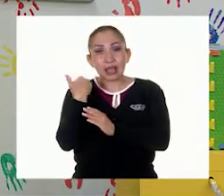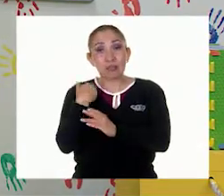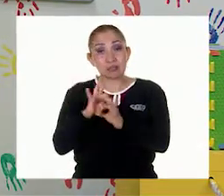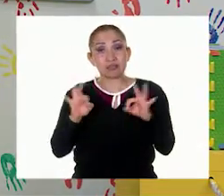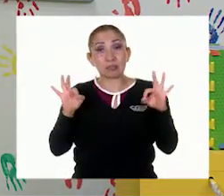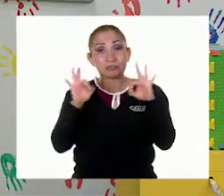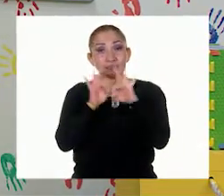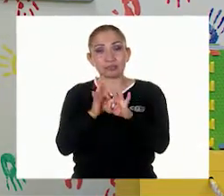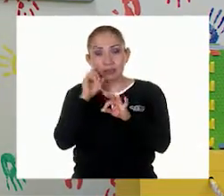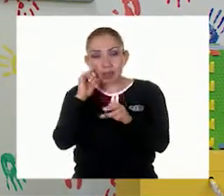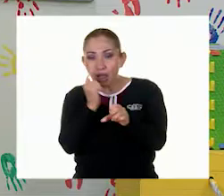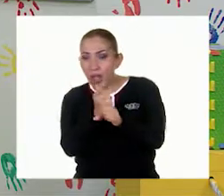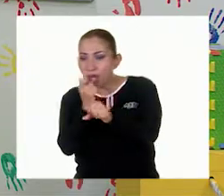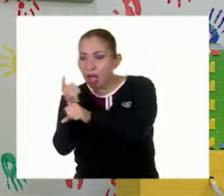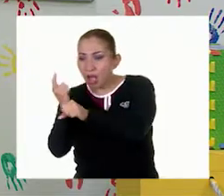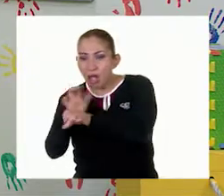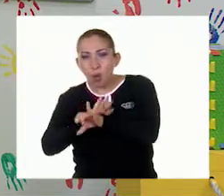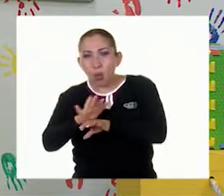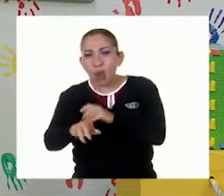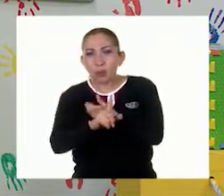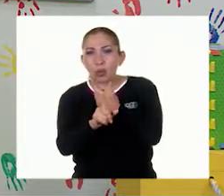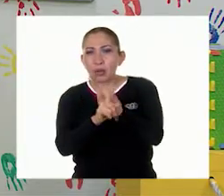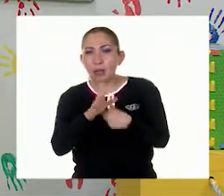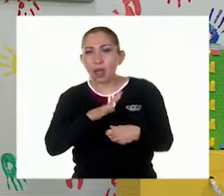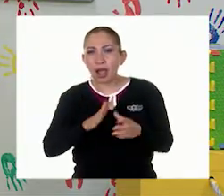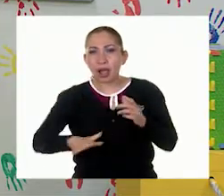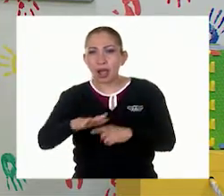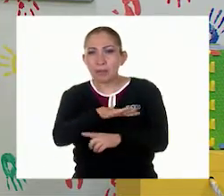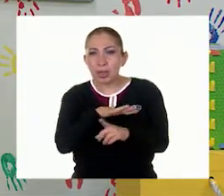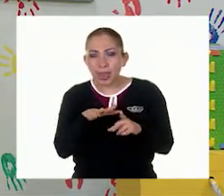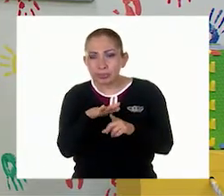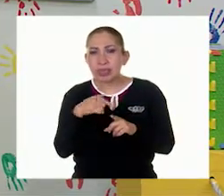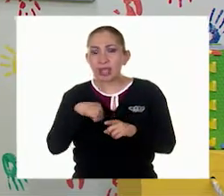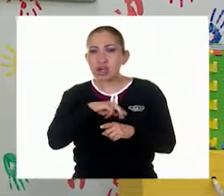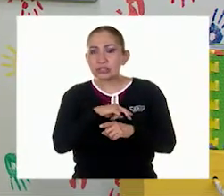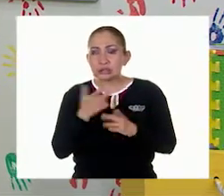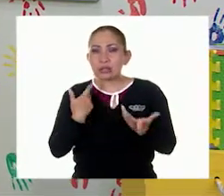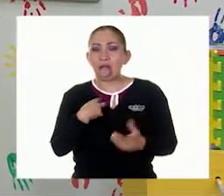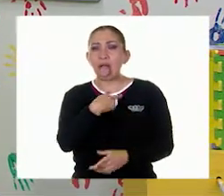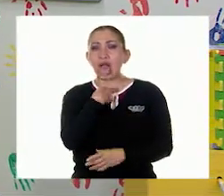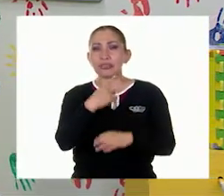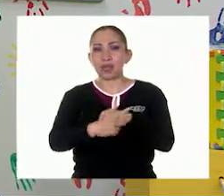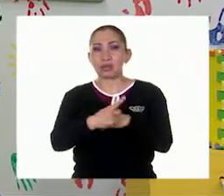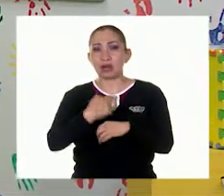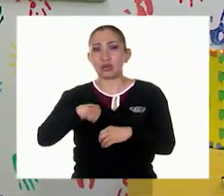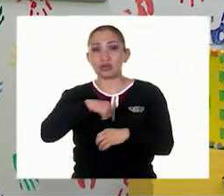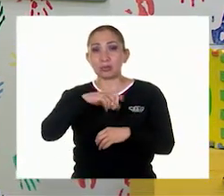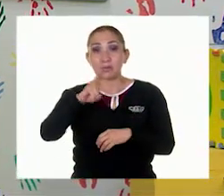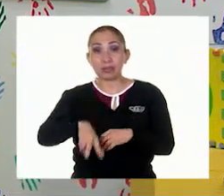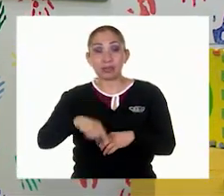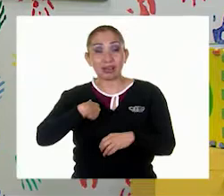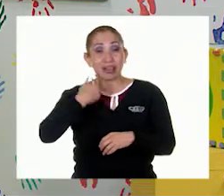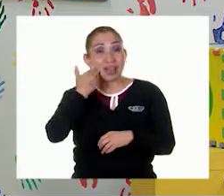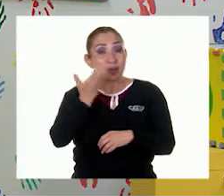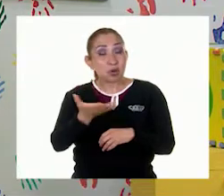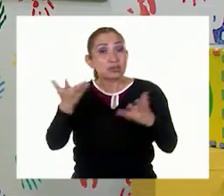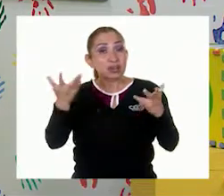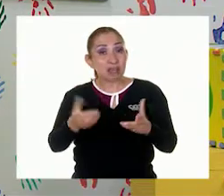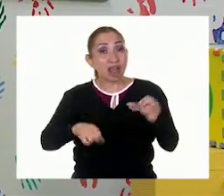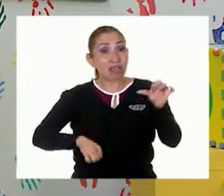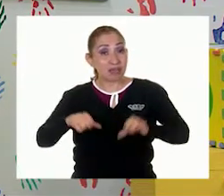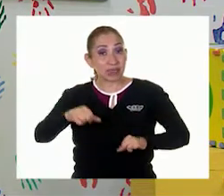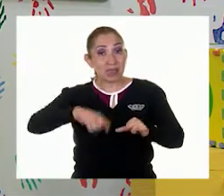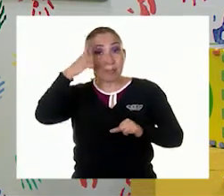muy importante identificar cuáles son los problemas ambientales que nos están afectando y si realmente queremos realizar